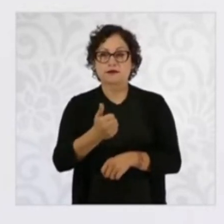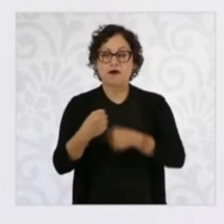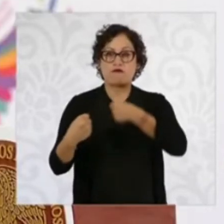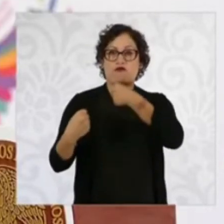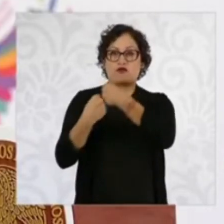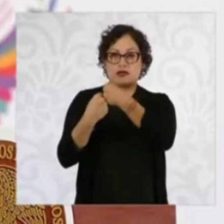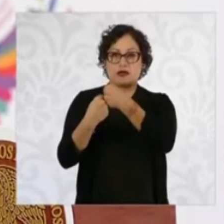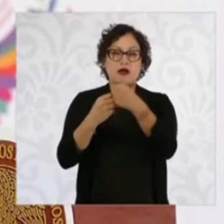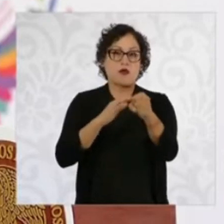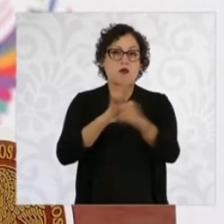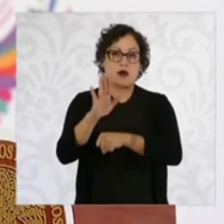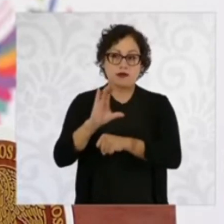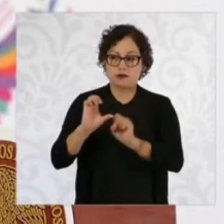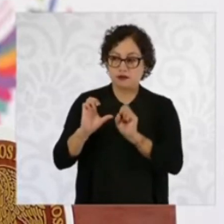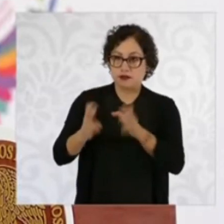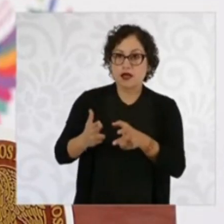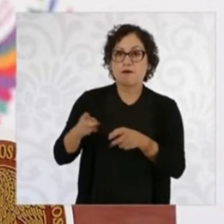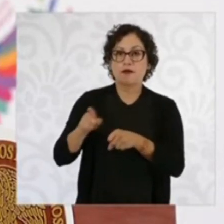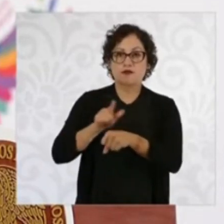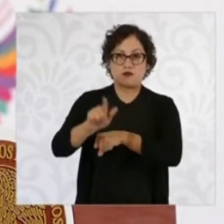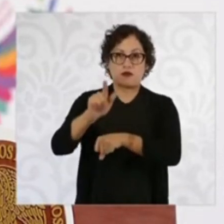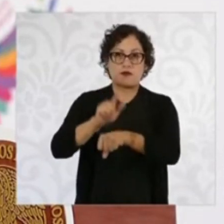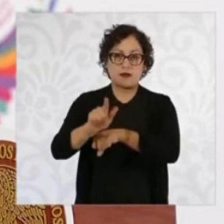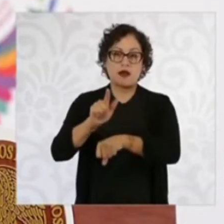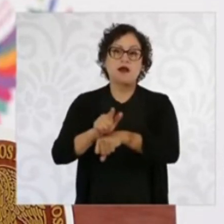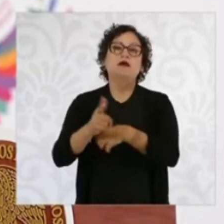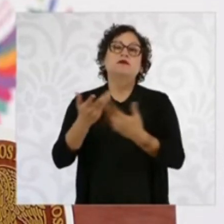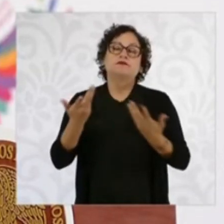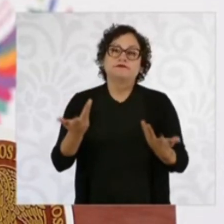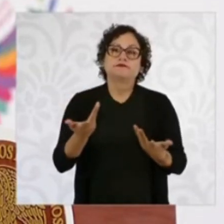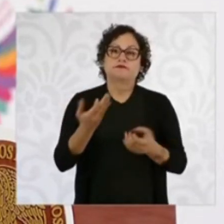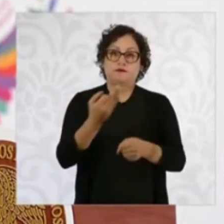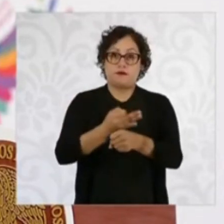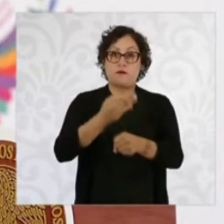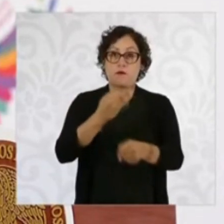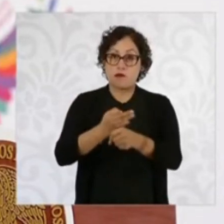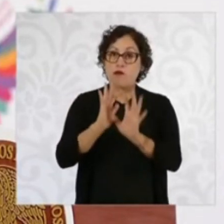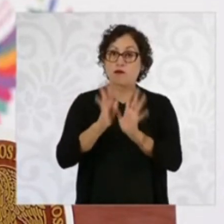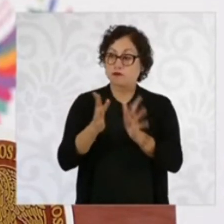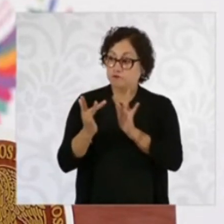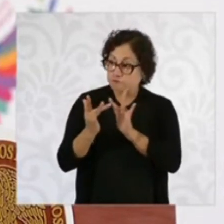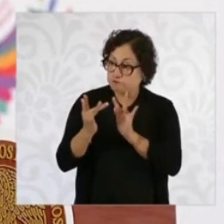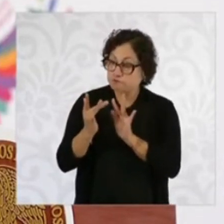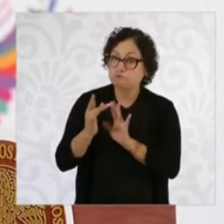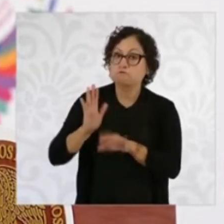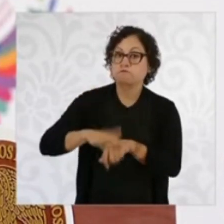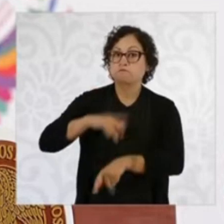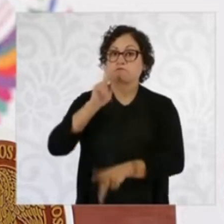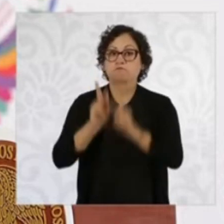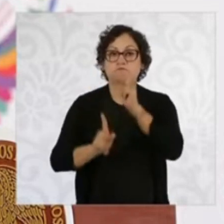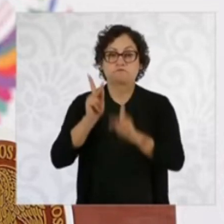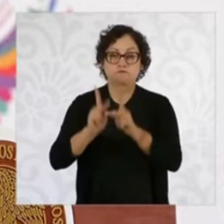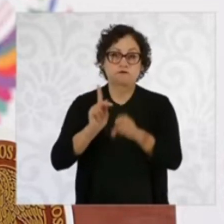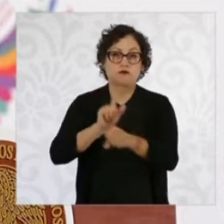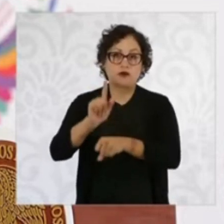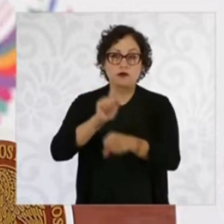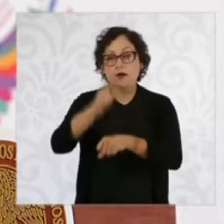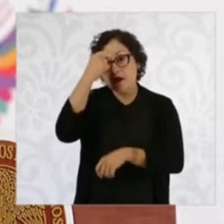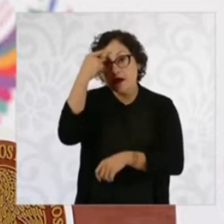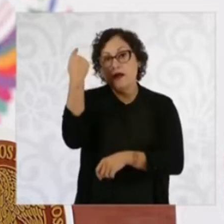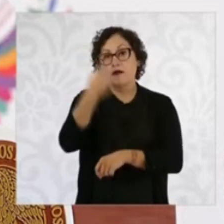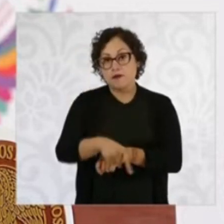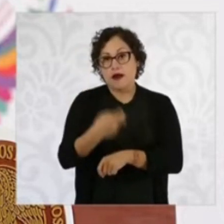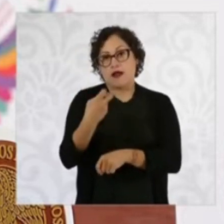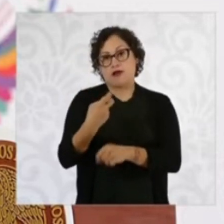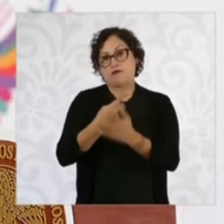Guatemala. De hecho, ahora ha habido más conversaciones con Guatemala para poder ya empezar a desarrollar